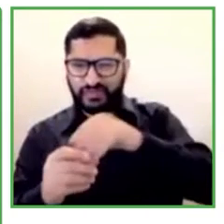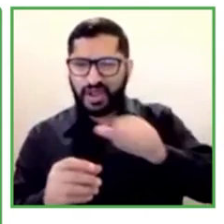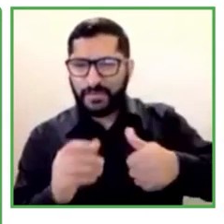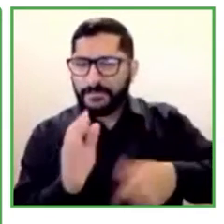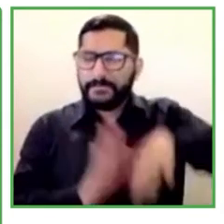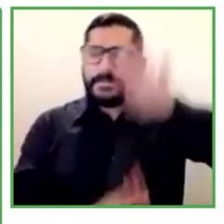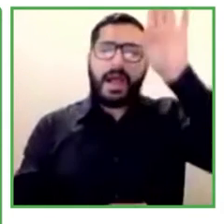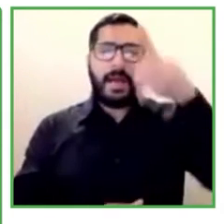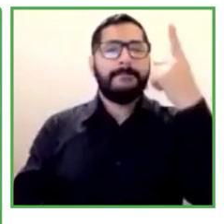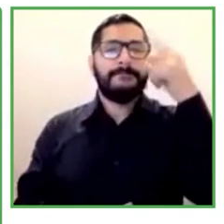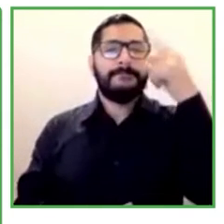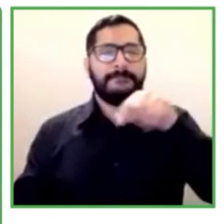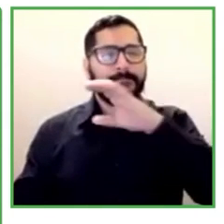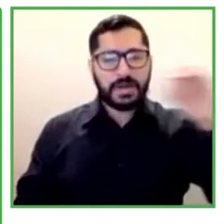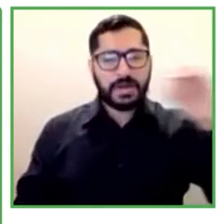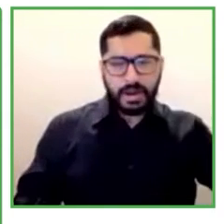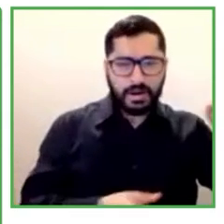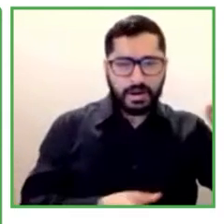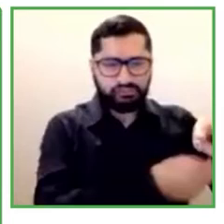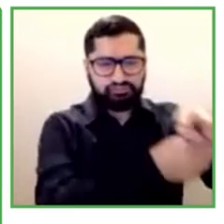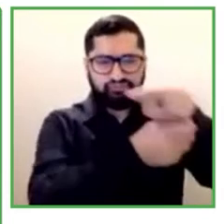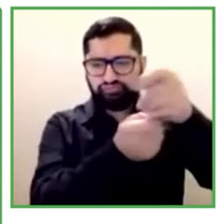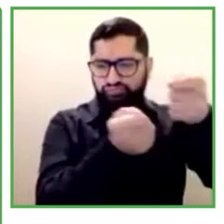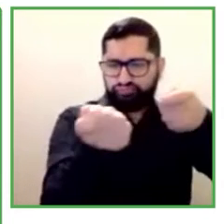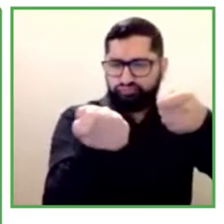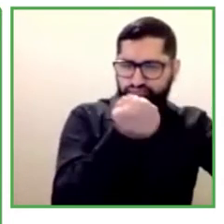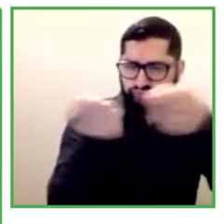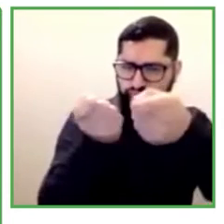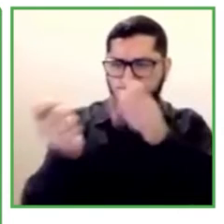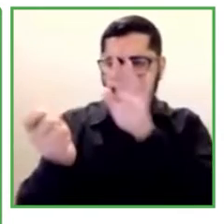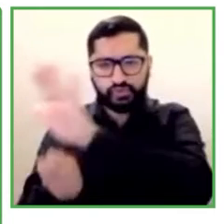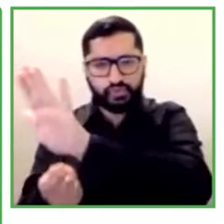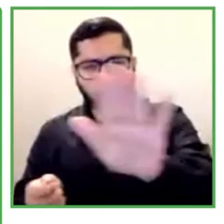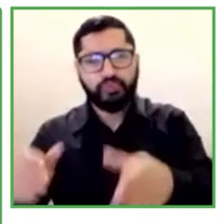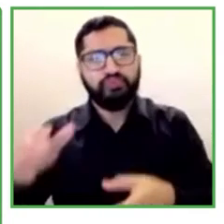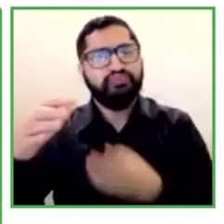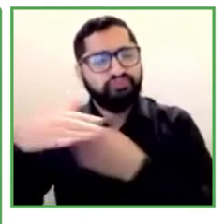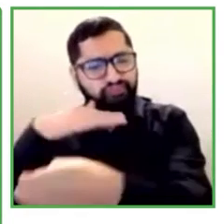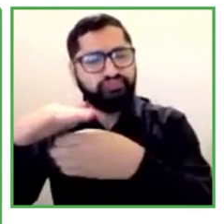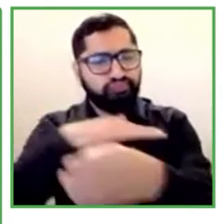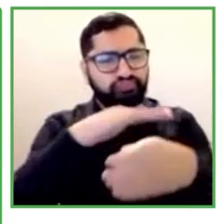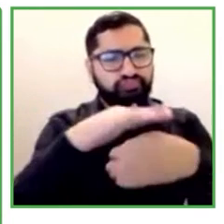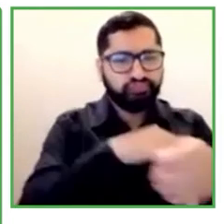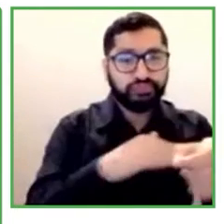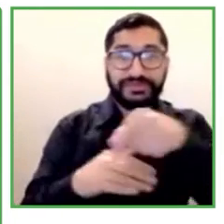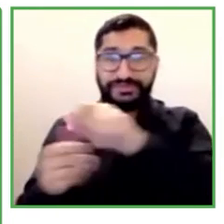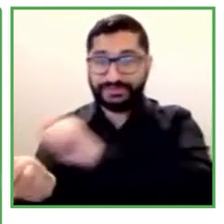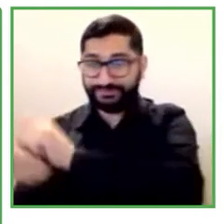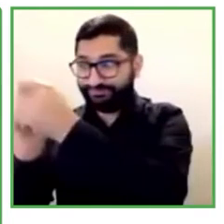accesibilidad y su modelo fue implementado en Egipto